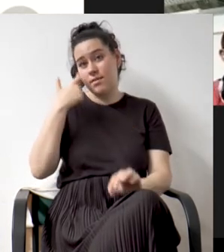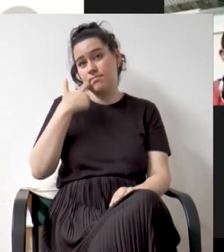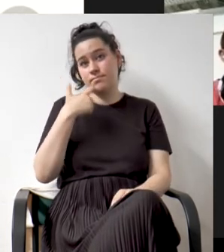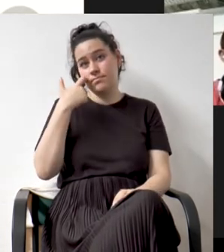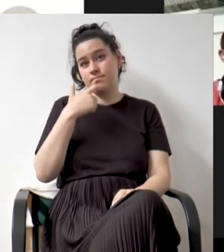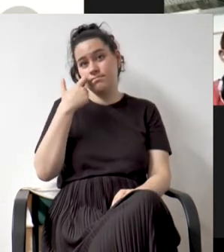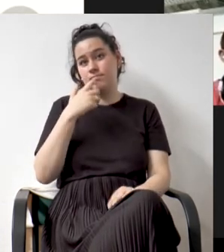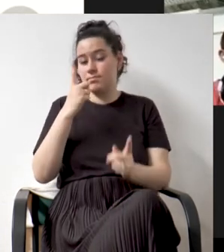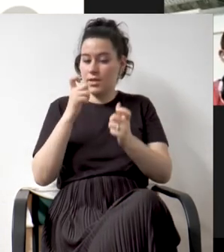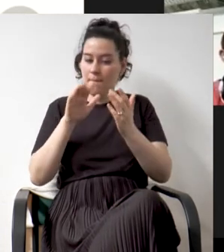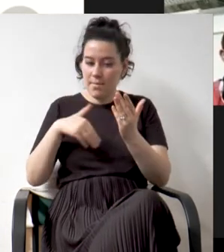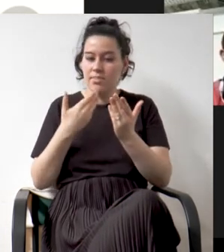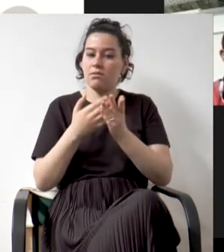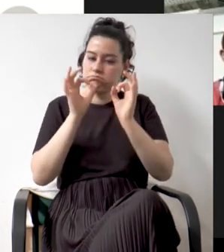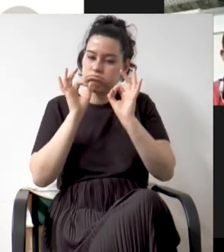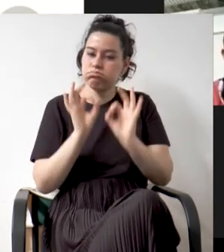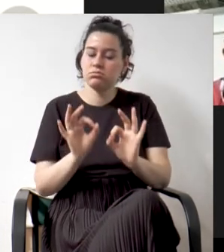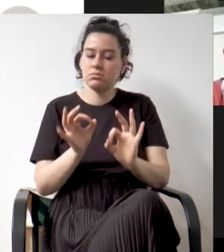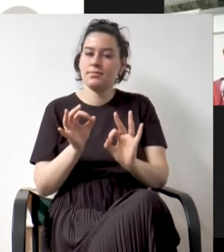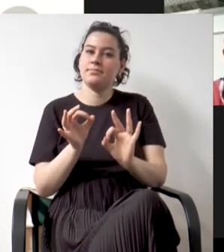un planteo concreto de un departamento, que